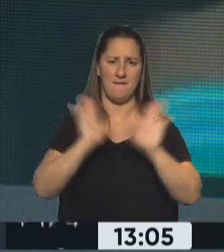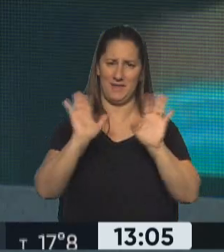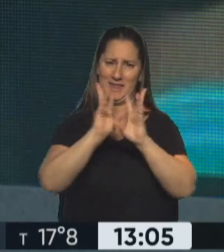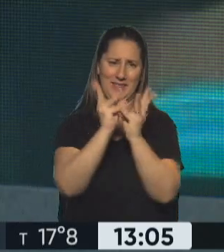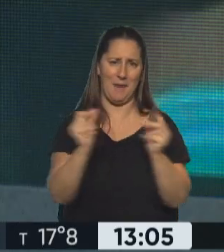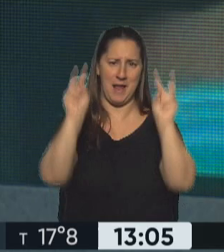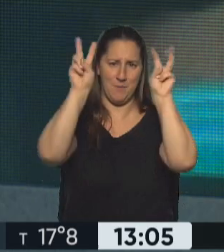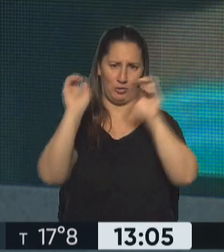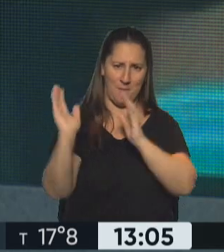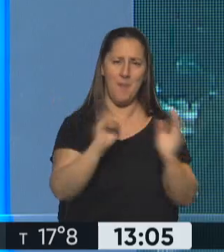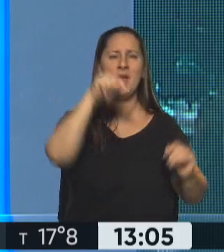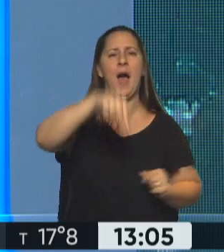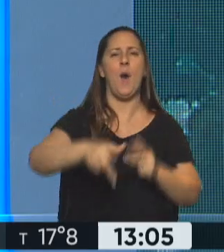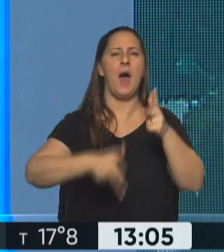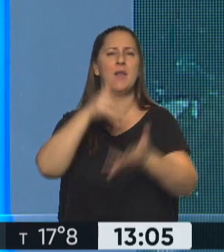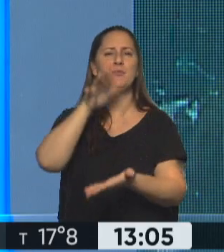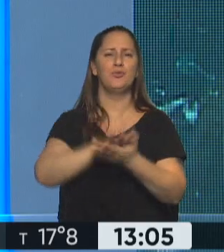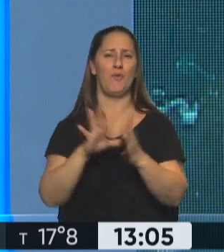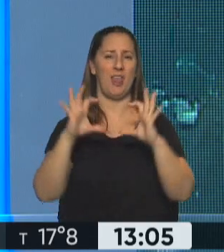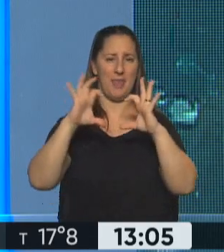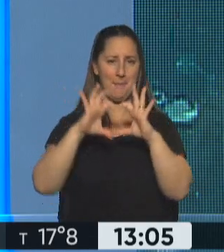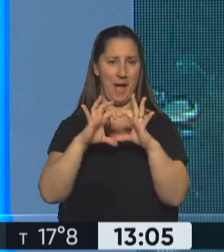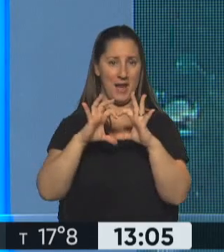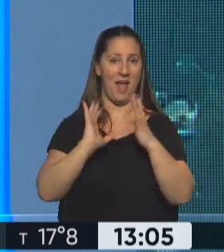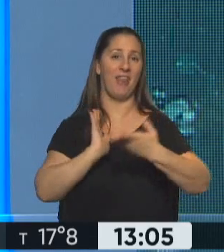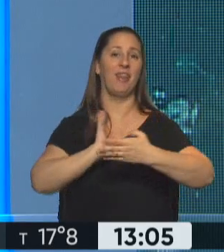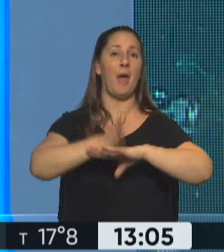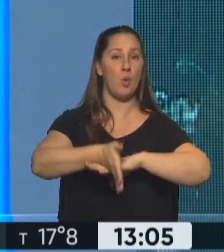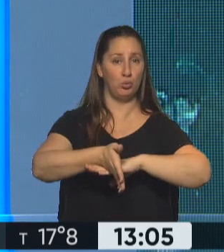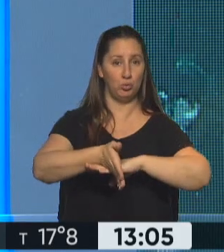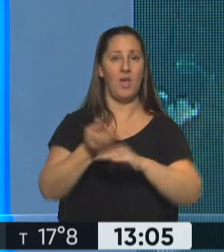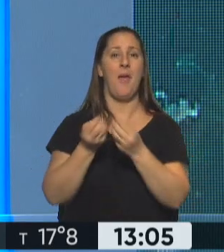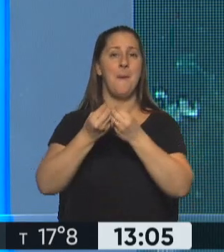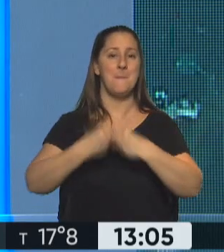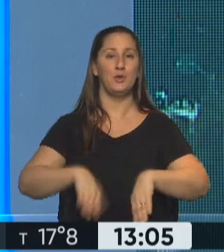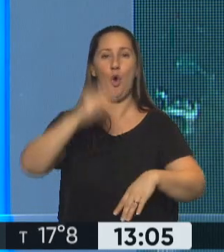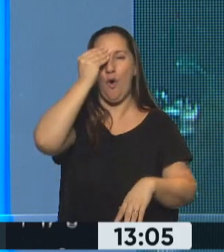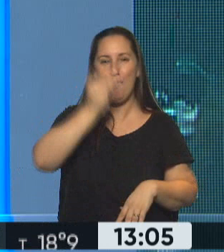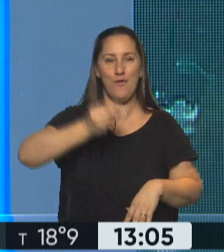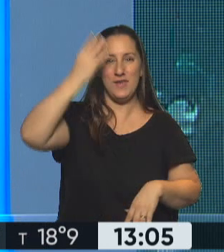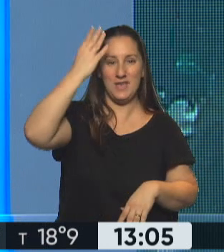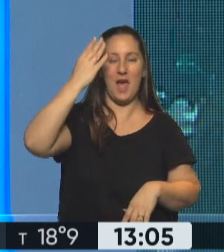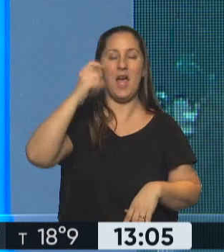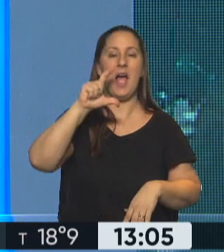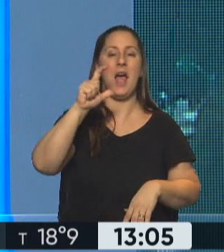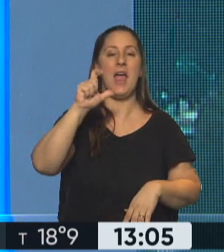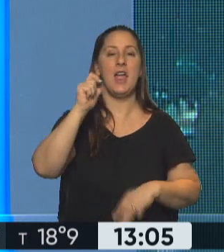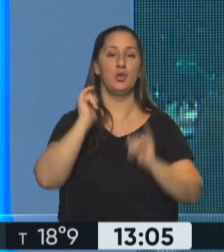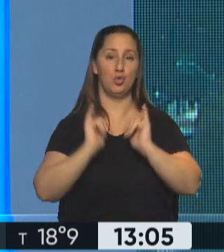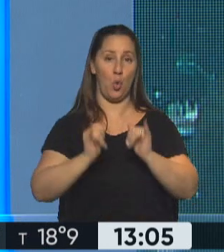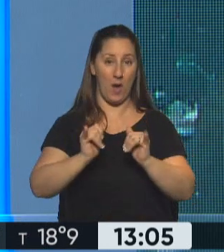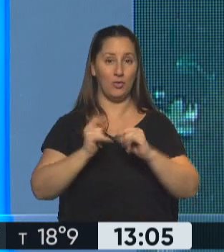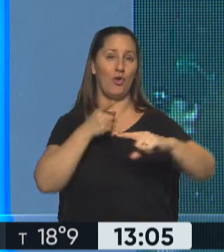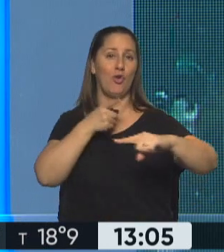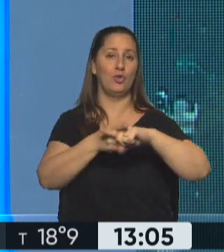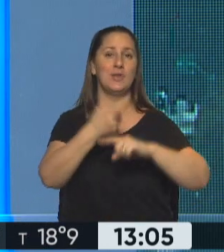capítulo. Ahora nos metemos con Di María. Vamos a hablar de Di María, que debutaba, porque arrancaba justamente oficialmente el calcio, la Juve,